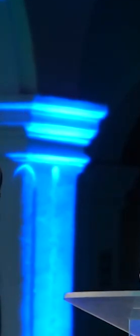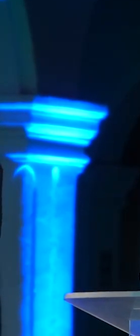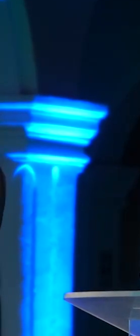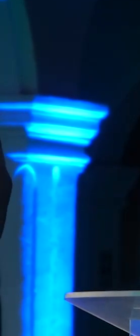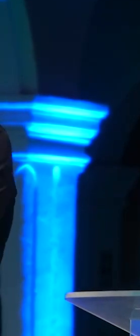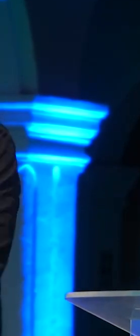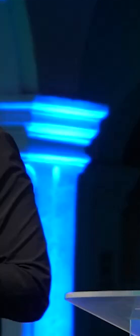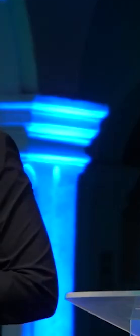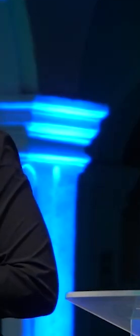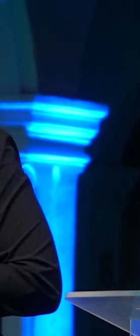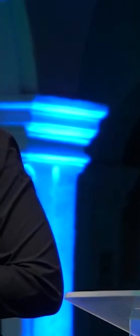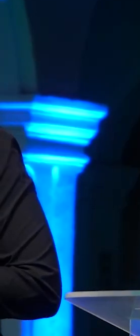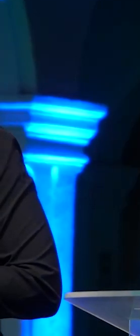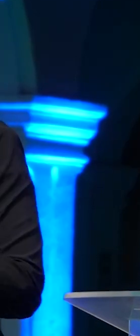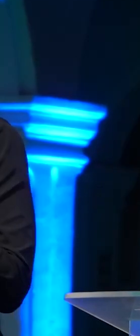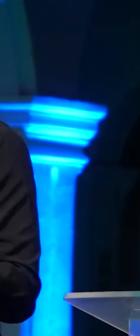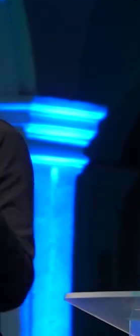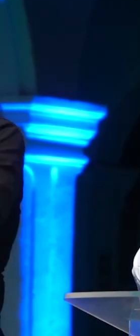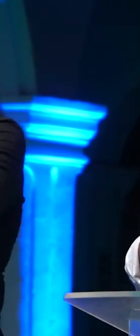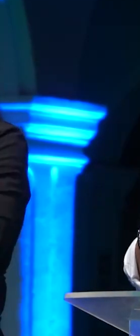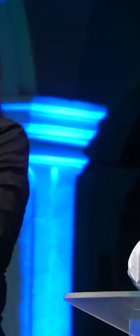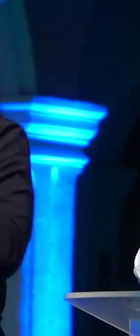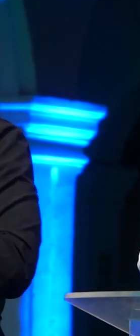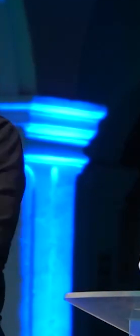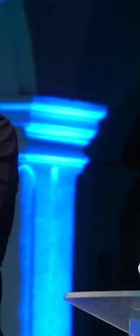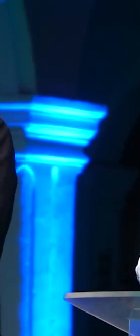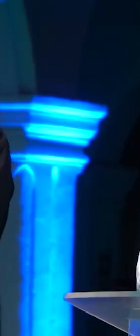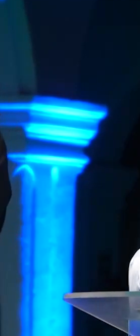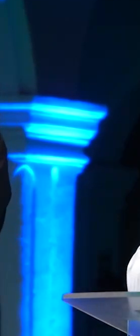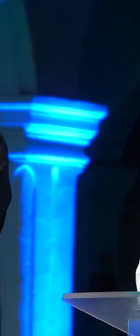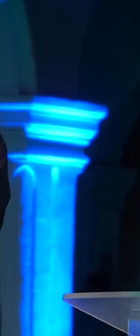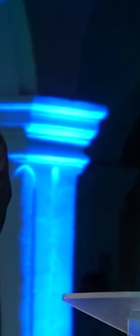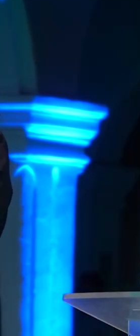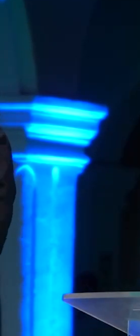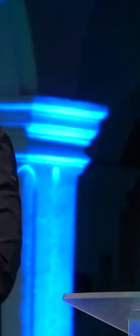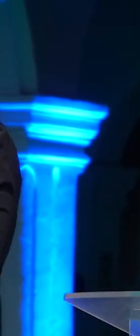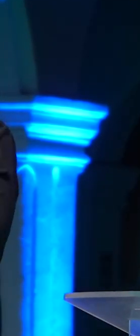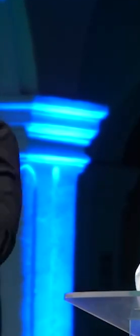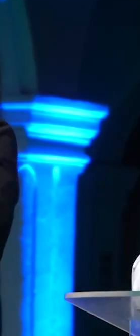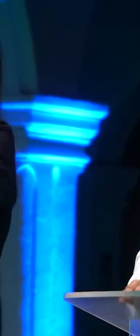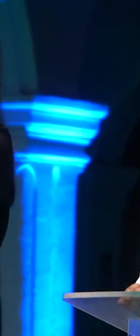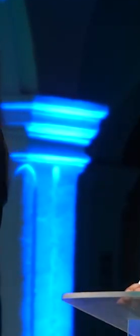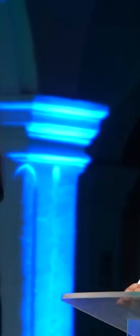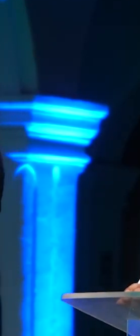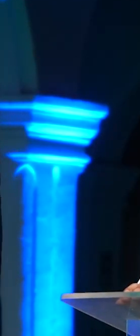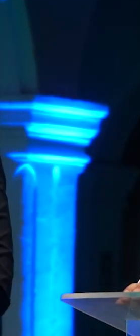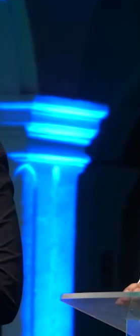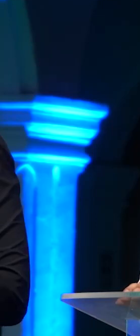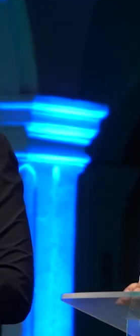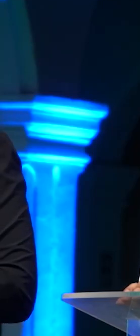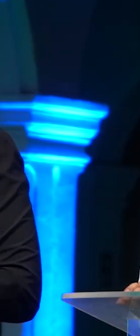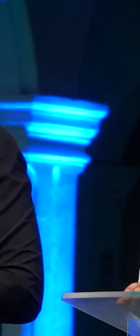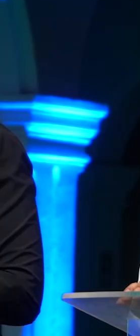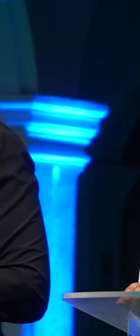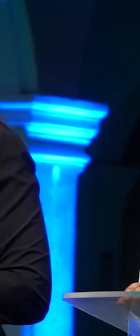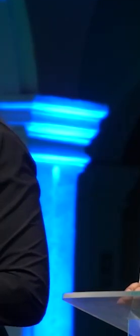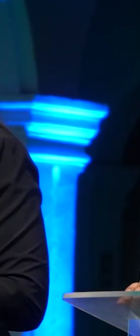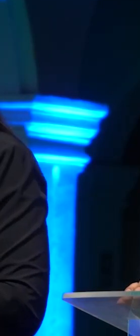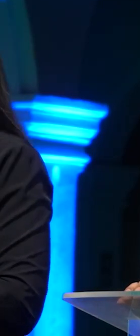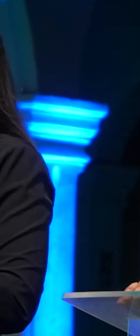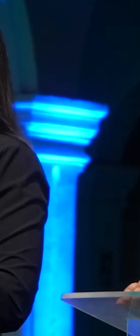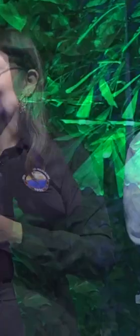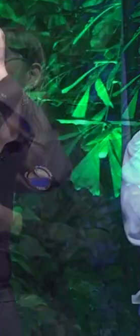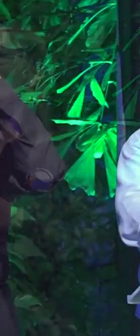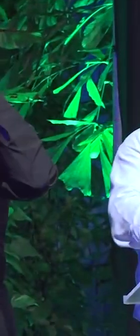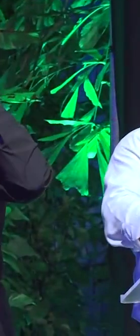reconocimiento. Esta noche queremos compartir con ustedes el resultado de un proceso que empezó en diciembre del